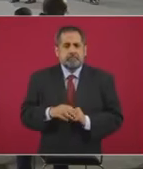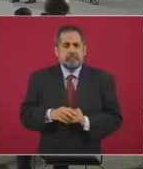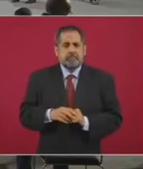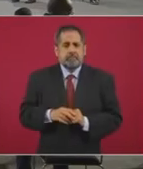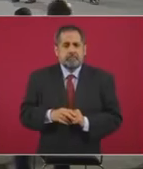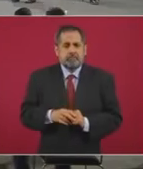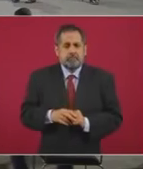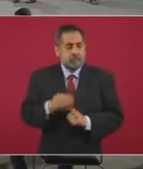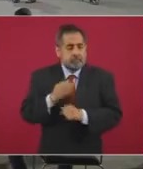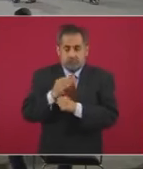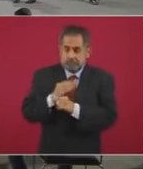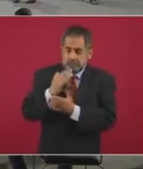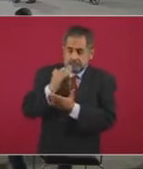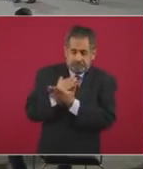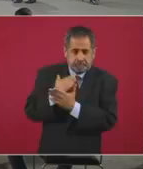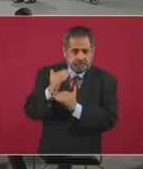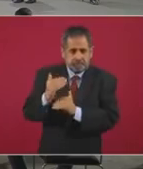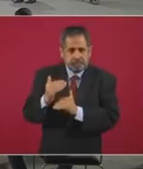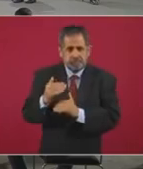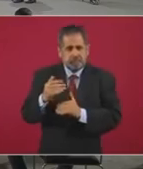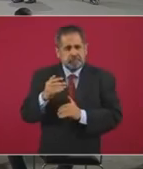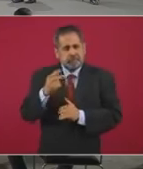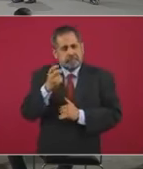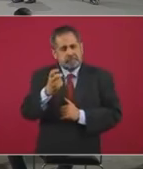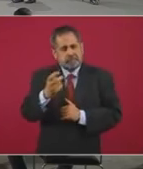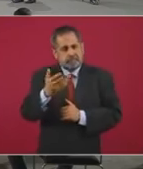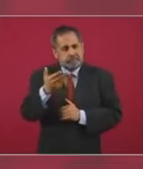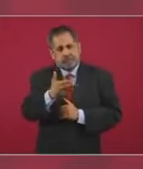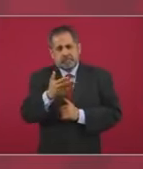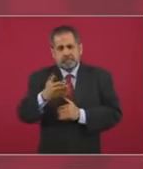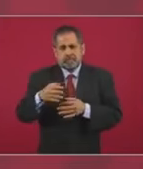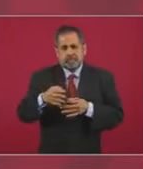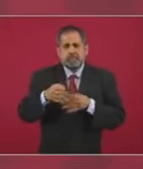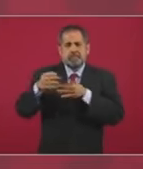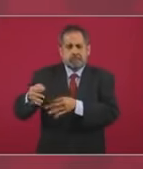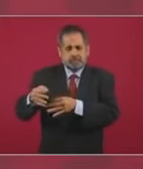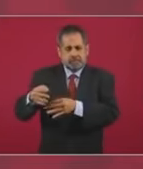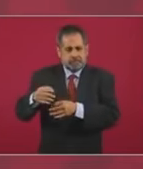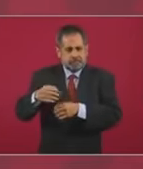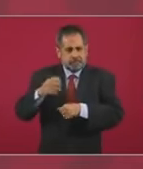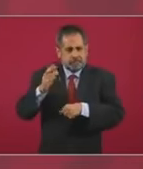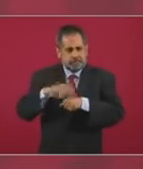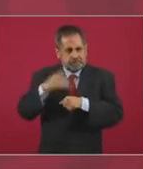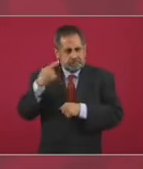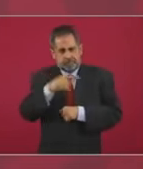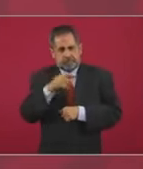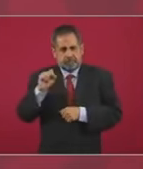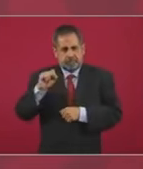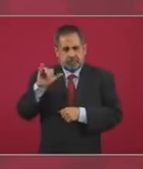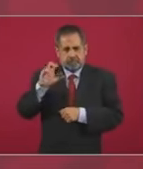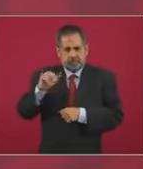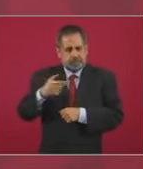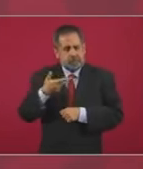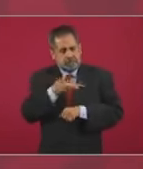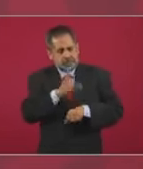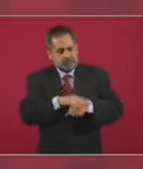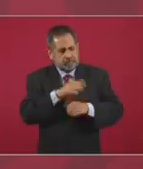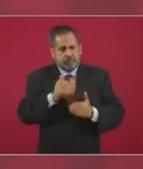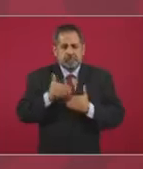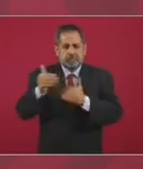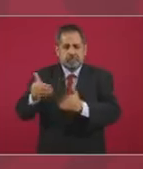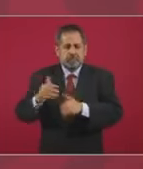se detuvo y se pidió esa prórroga al Poder Judicial, a la